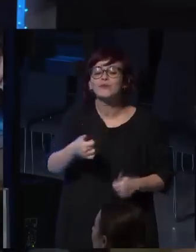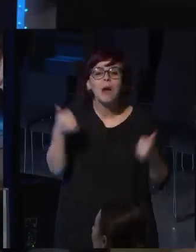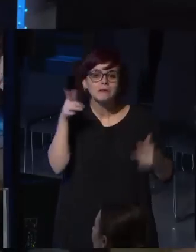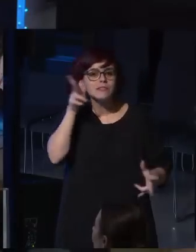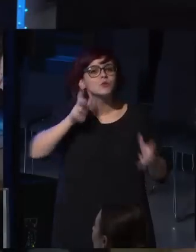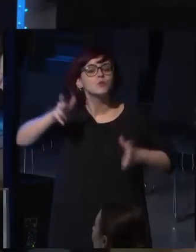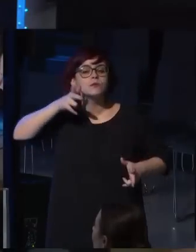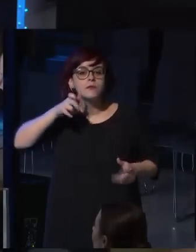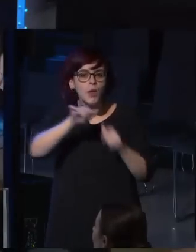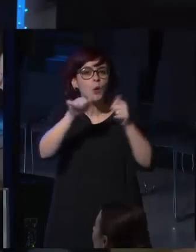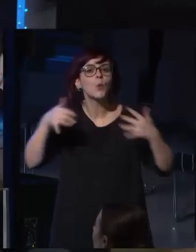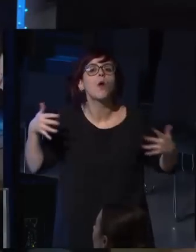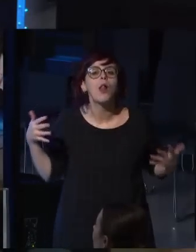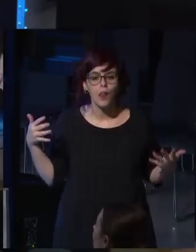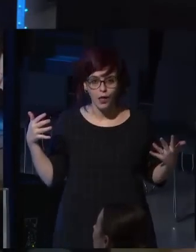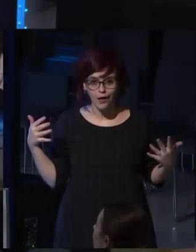escucha.